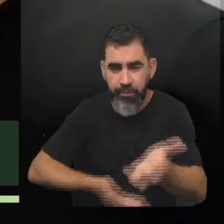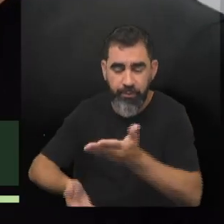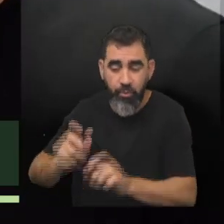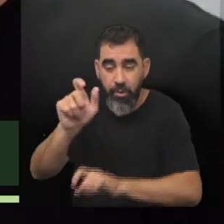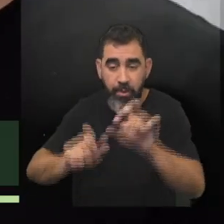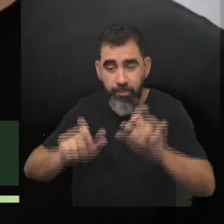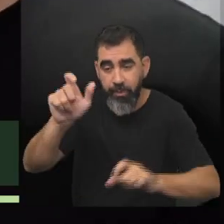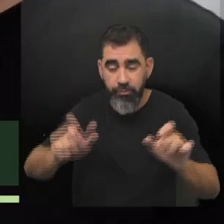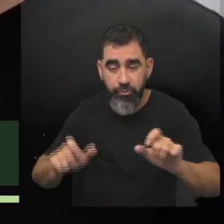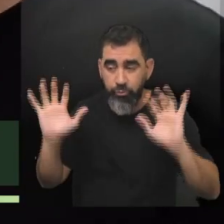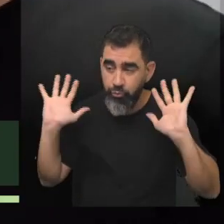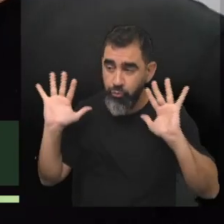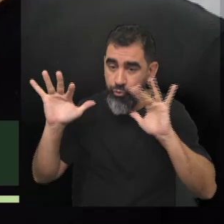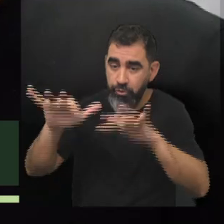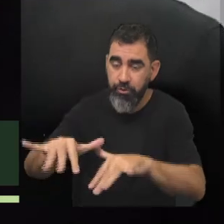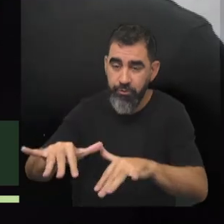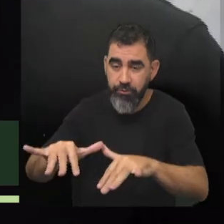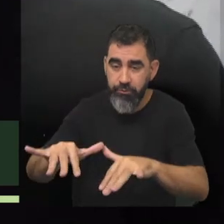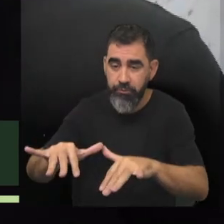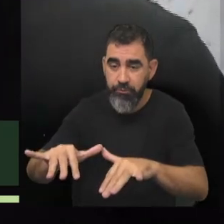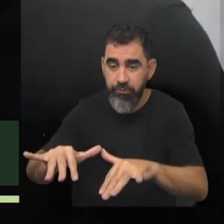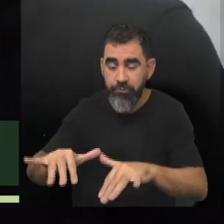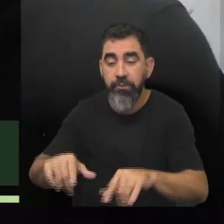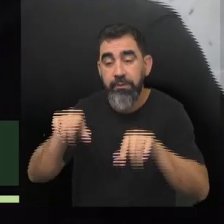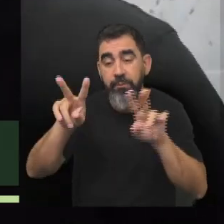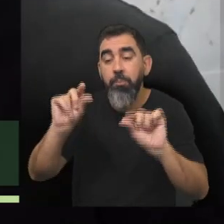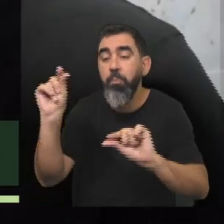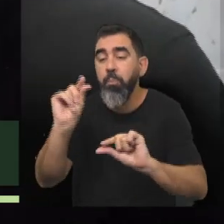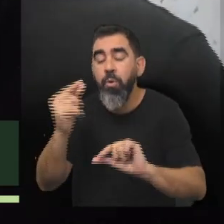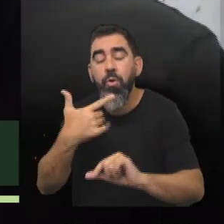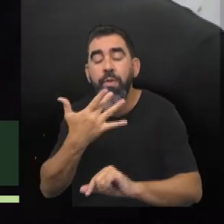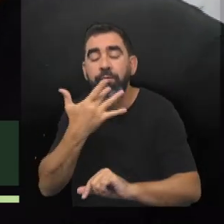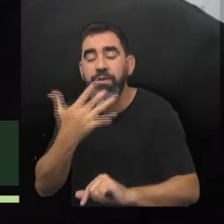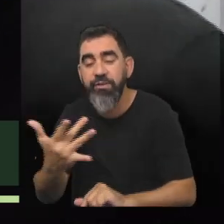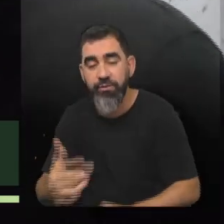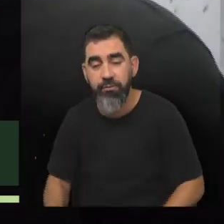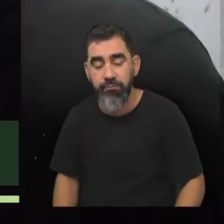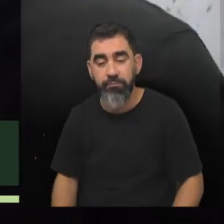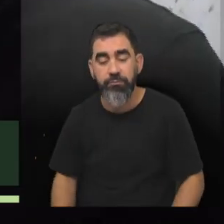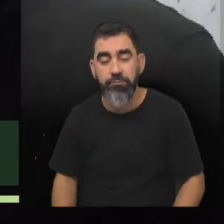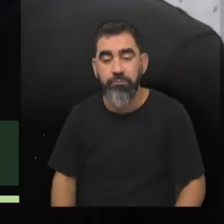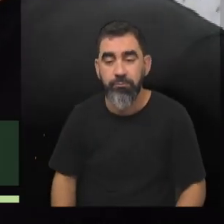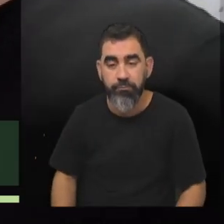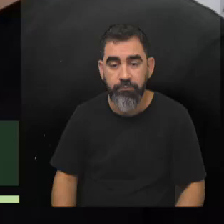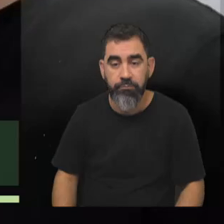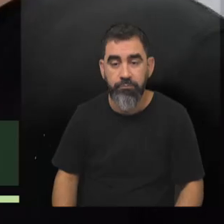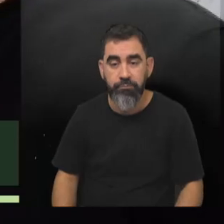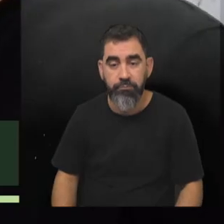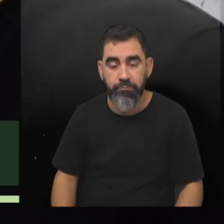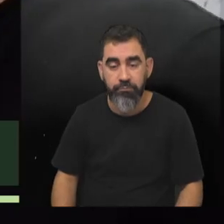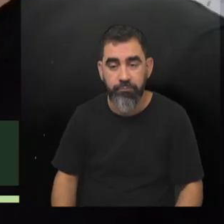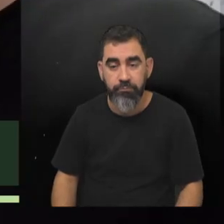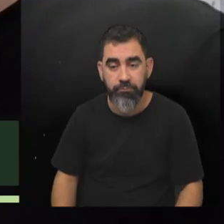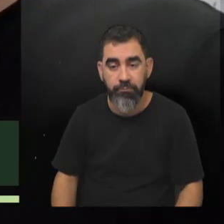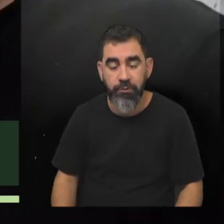la ciudadanía y todos los que se acerquen justamente esa premisa un poco de belleza y contanos justamente bueno alguna de esas obras algunas ya